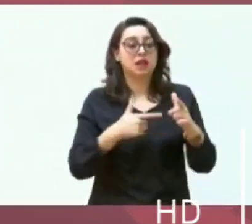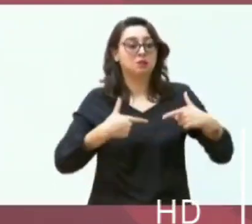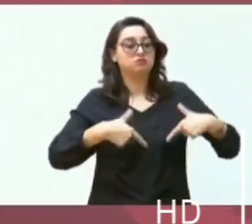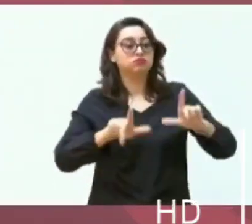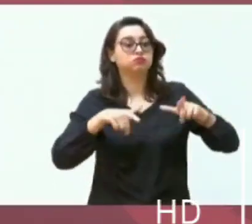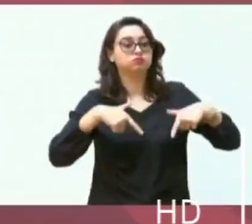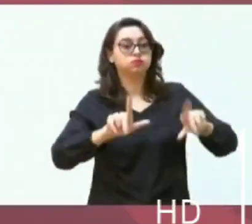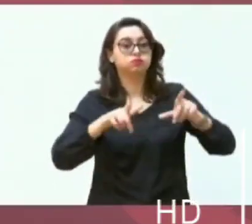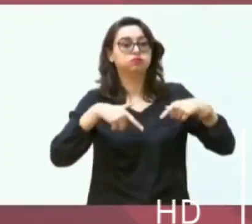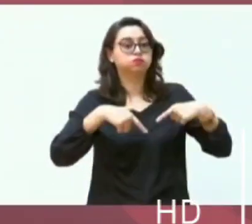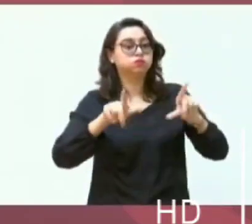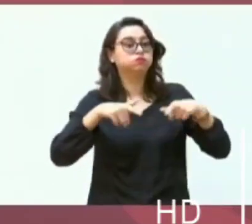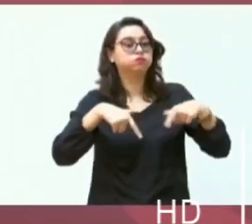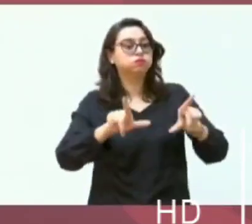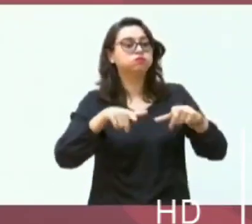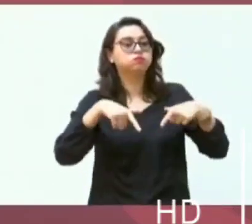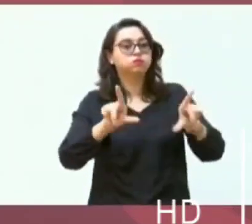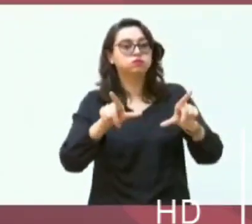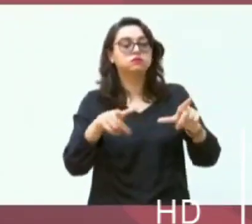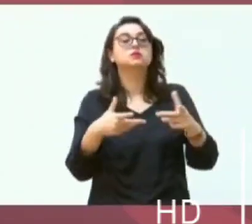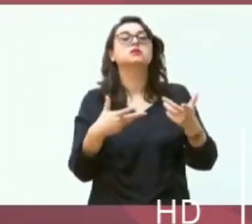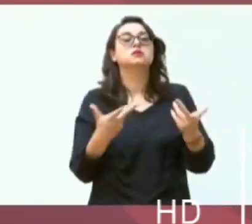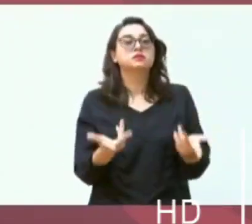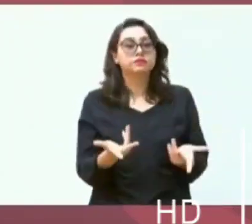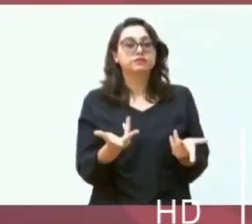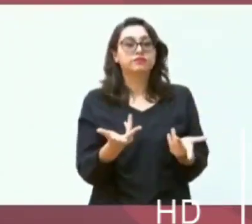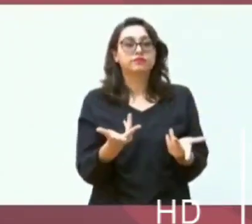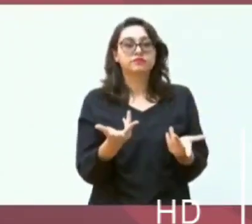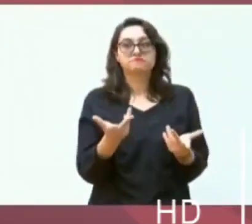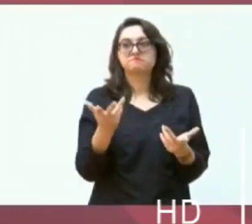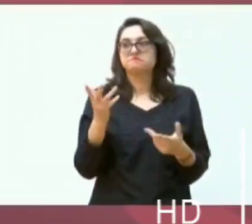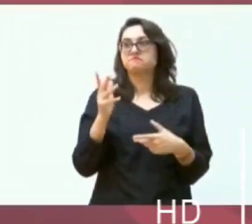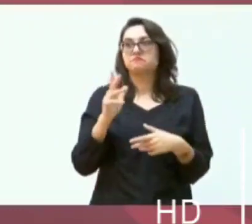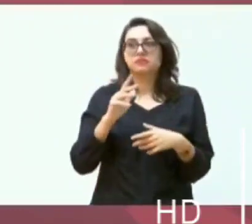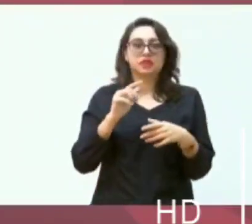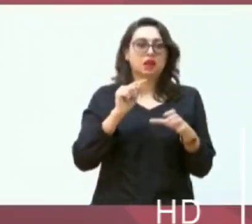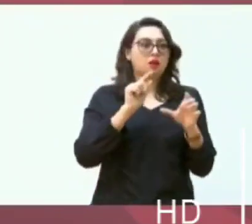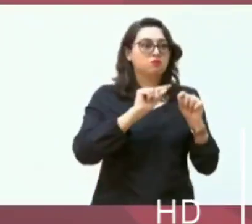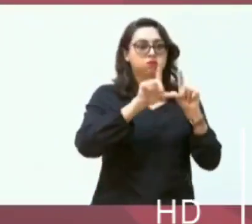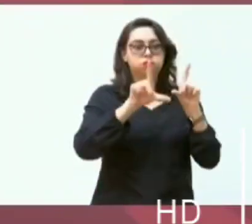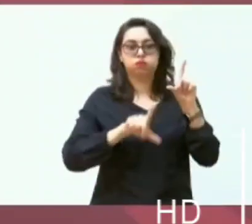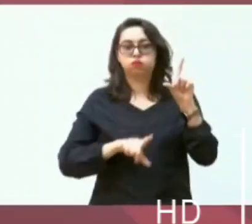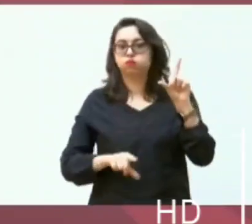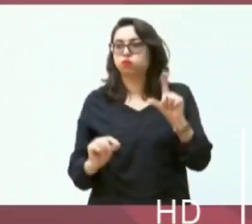objetos digitales provenientes de muchas